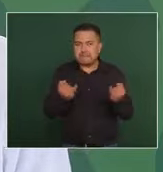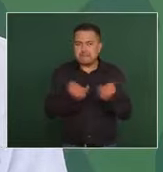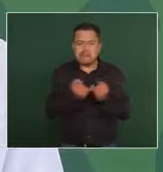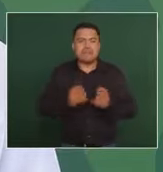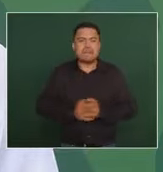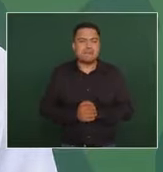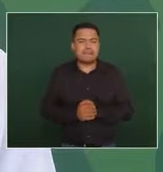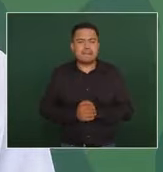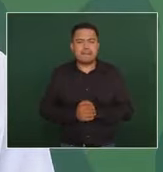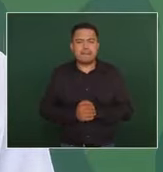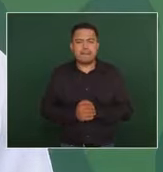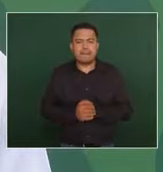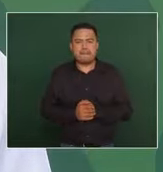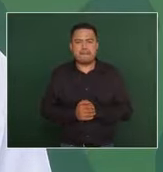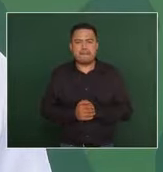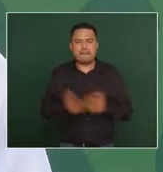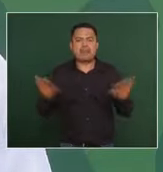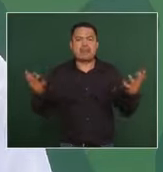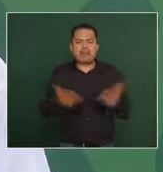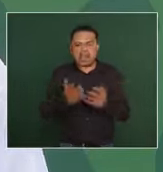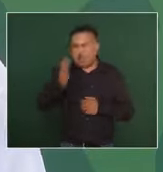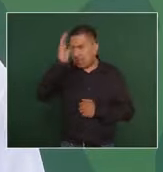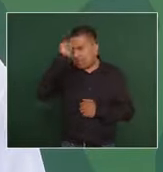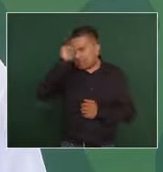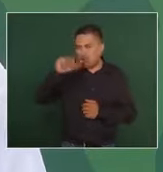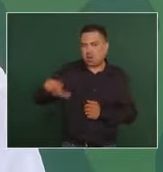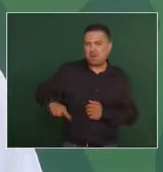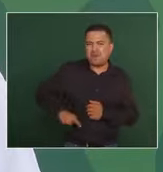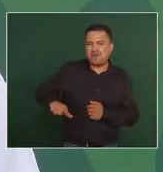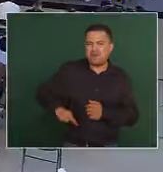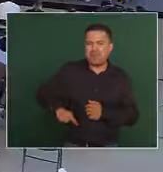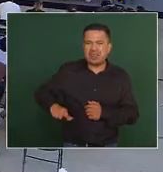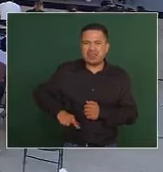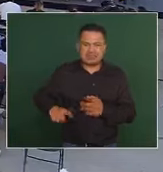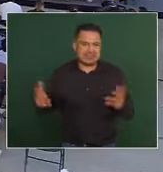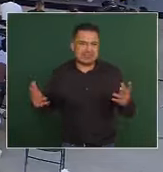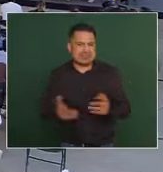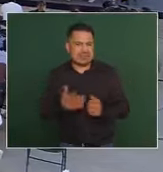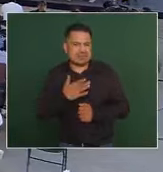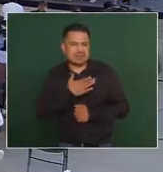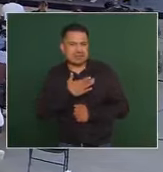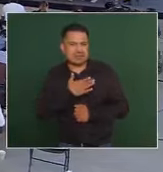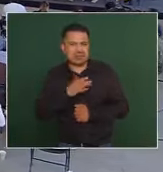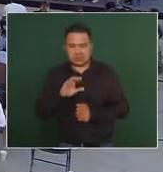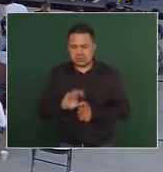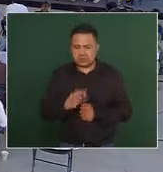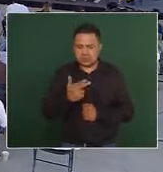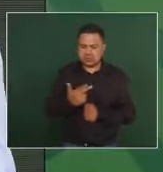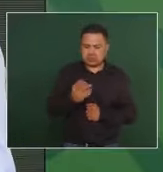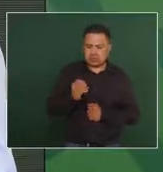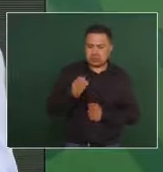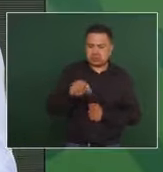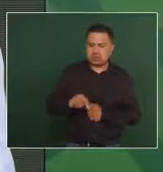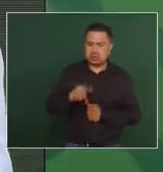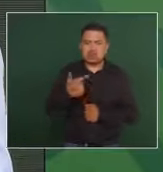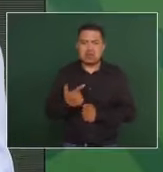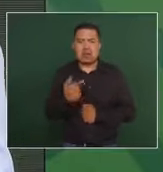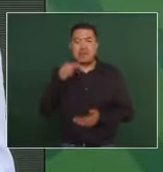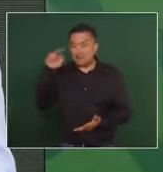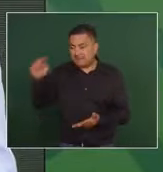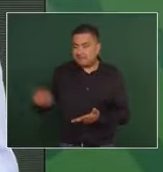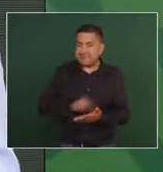Entonces, se hace este acuerdo en gobernación con Chong y la que